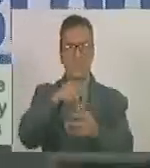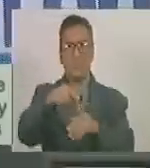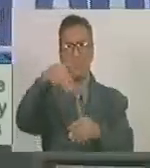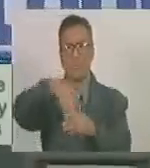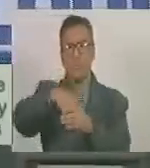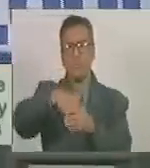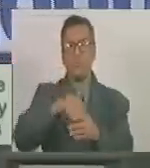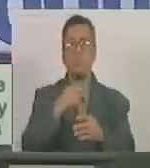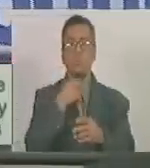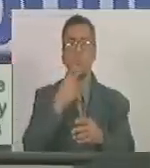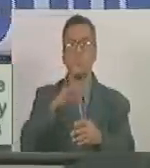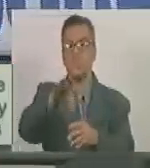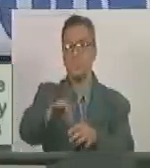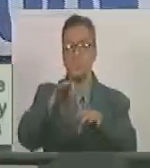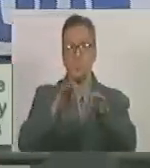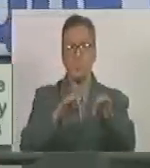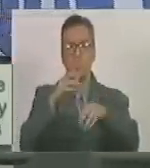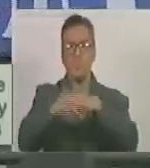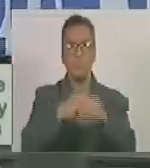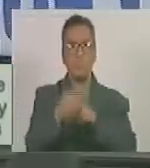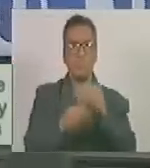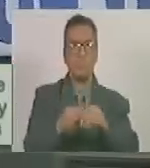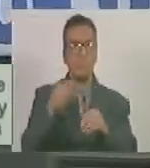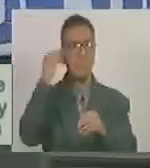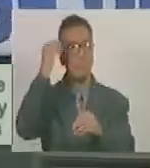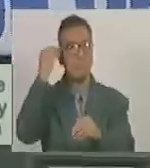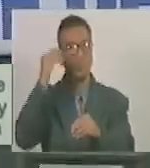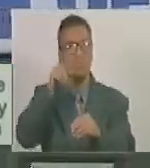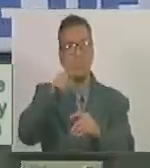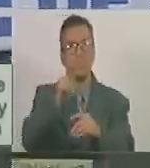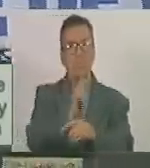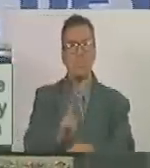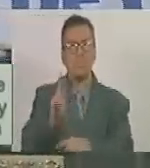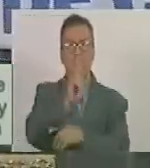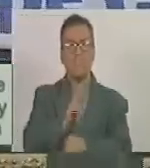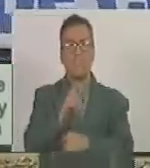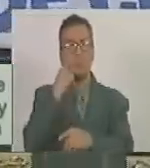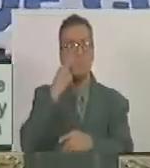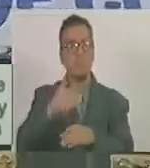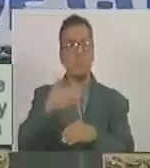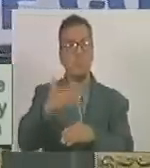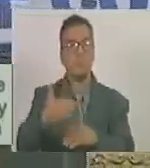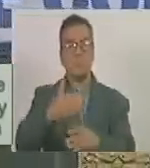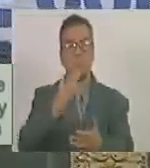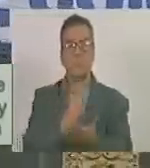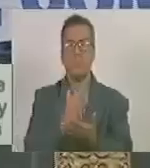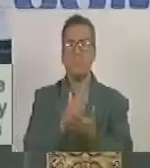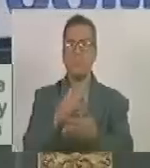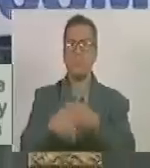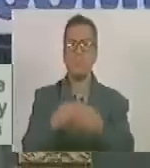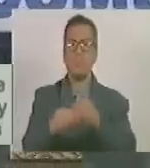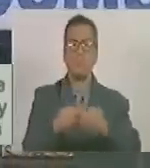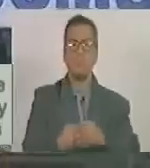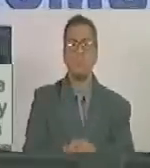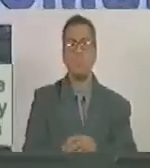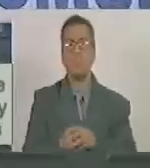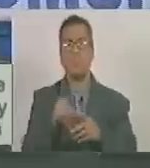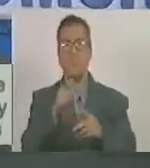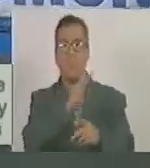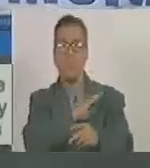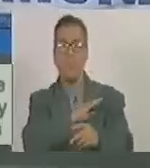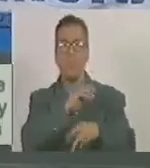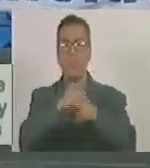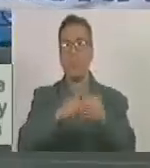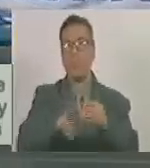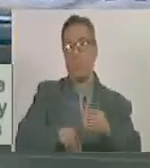elección de voceras o voceros se hará tomando en cuenta su uso, costumbres y tradiciones. Quienes se postulen